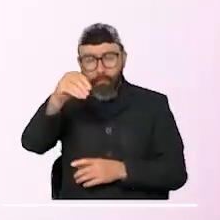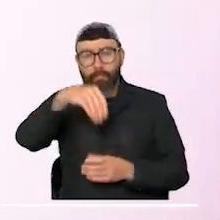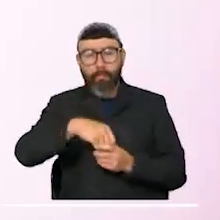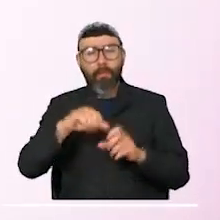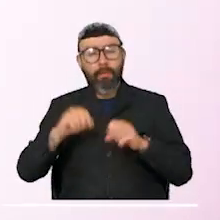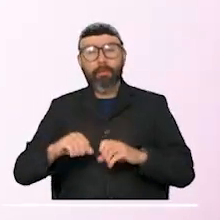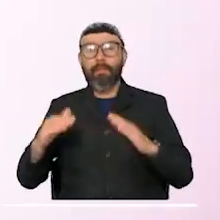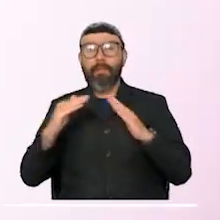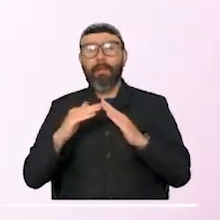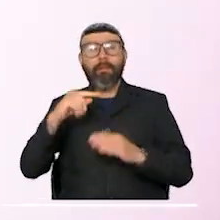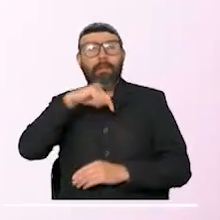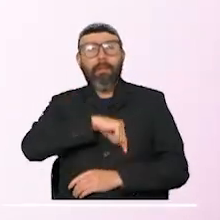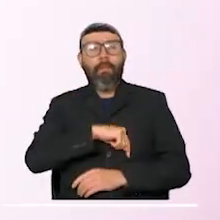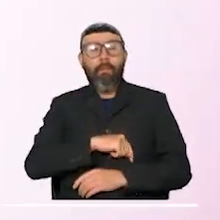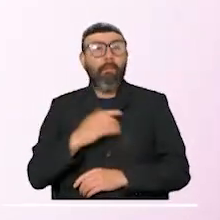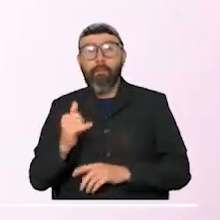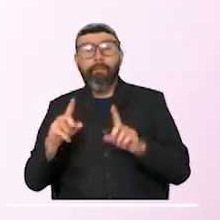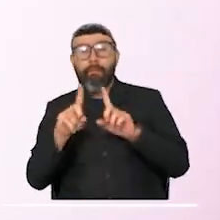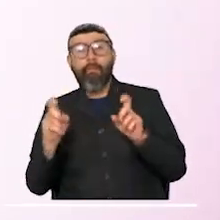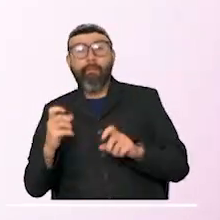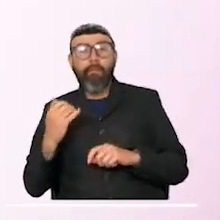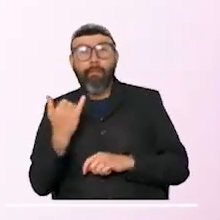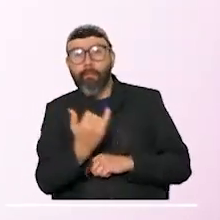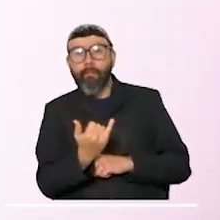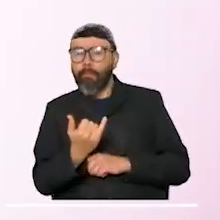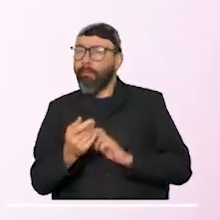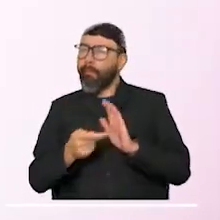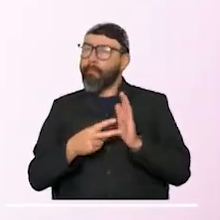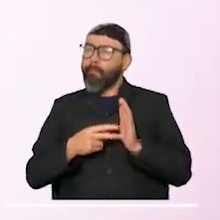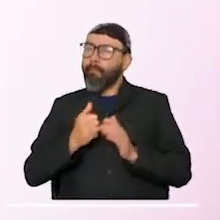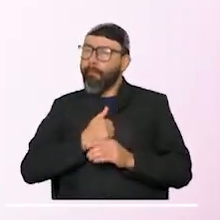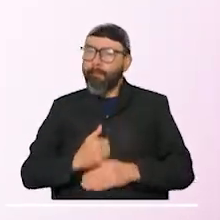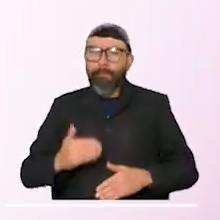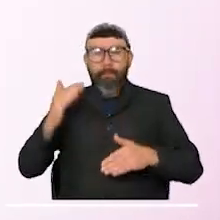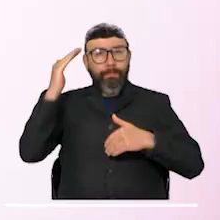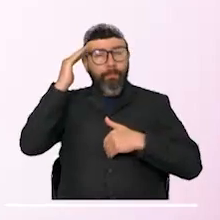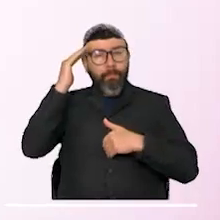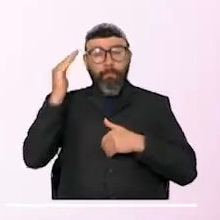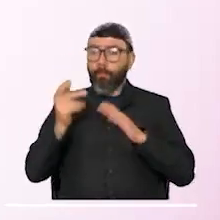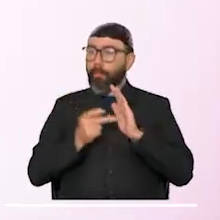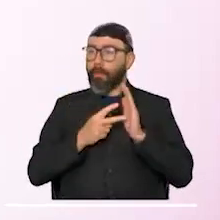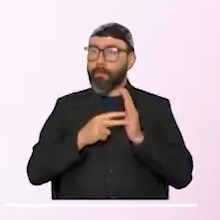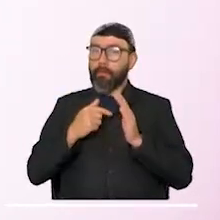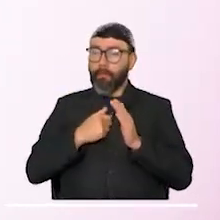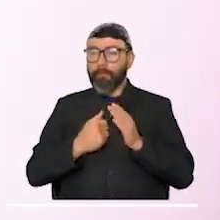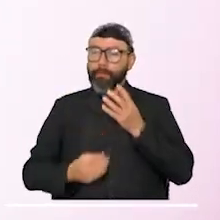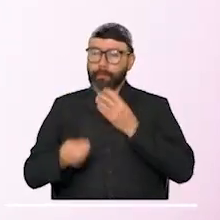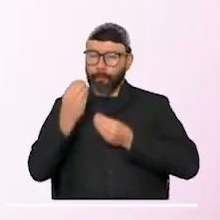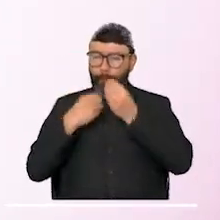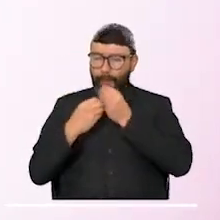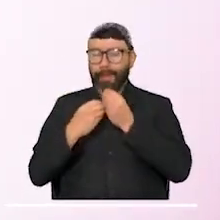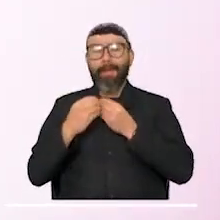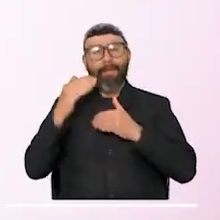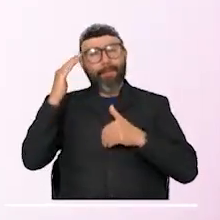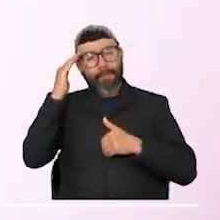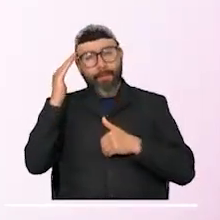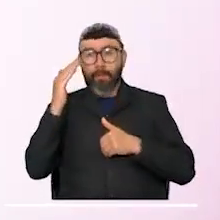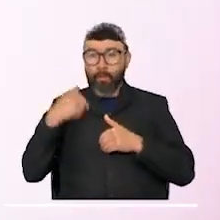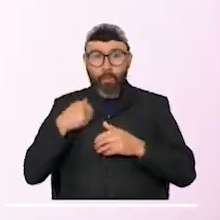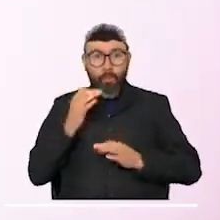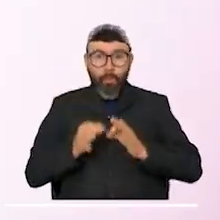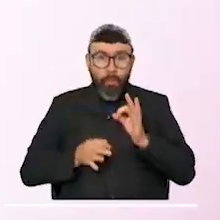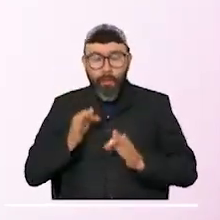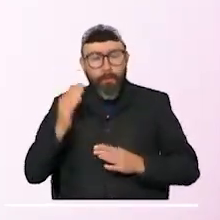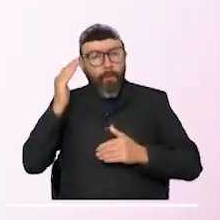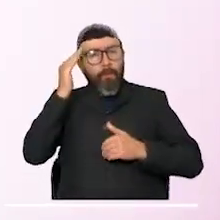cuando estamos hablando de la casa del alma estamos hablando de ser conscientes Entonces nosotros estamos hablando de alimentación consciente de Cuidado consciente